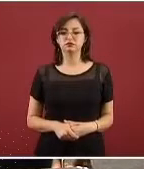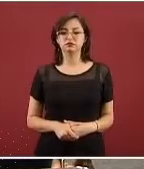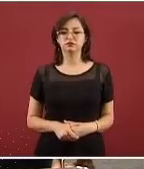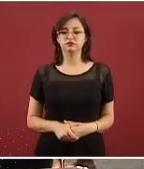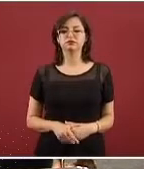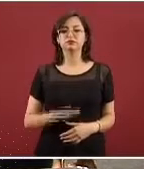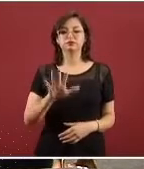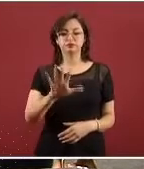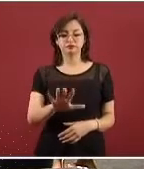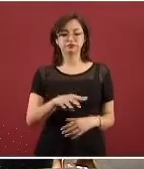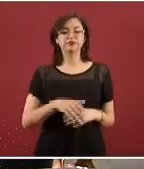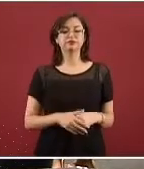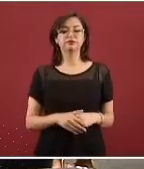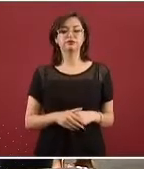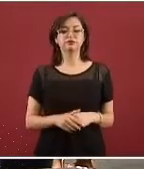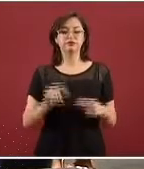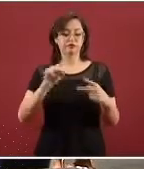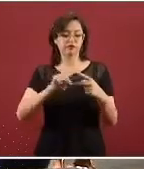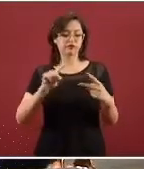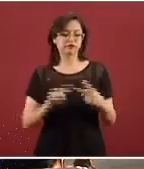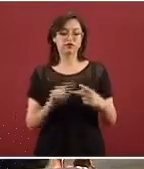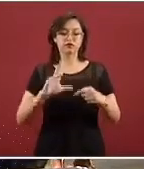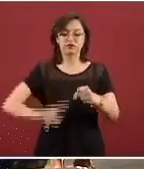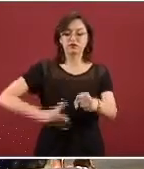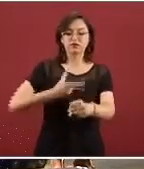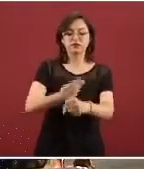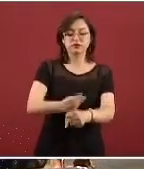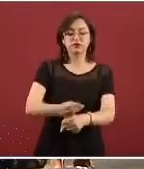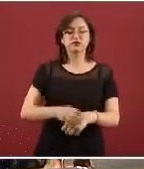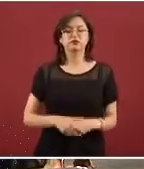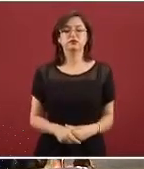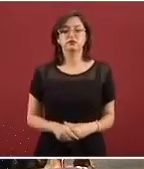Si me permiten, dos comentarios muy breves.